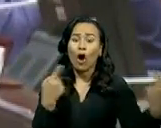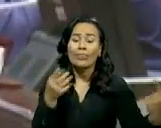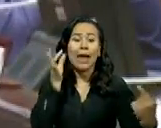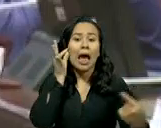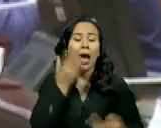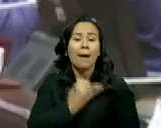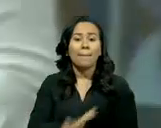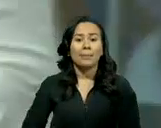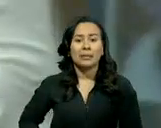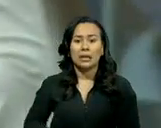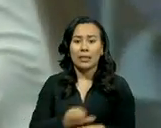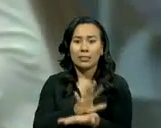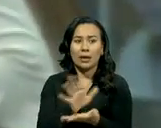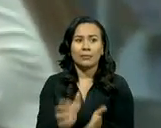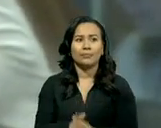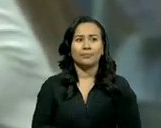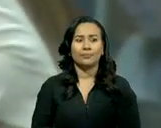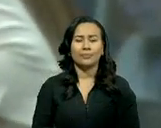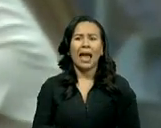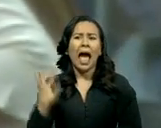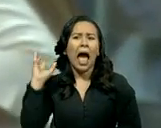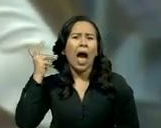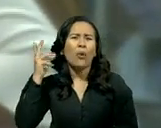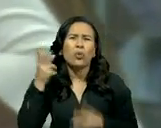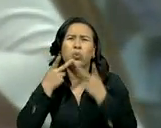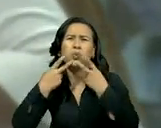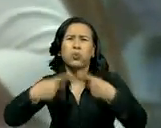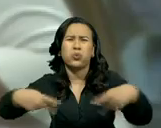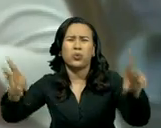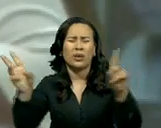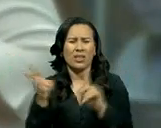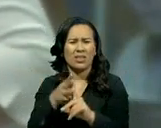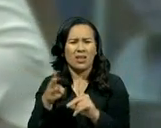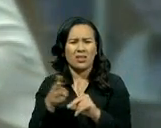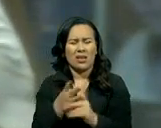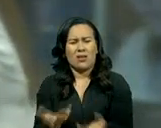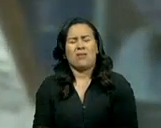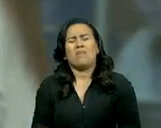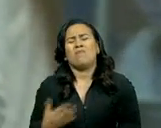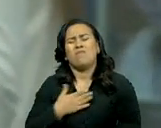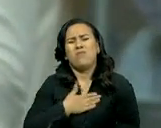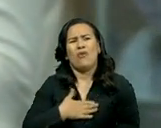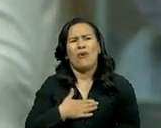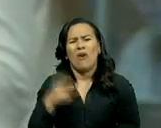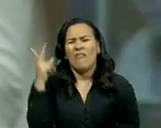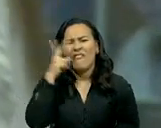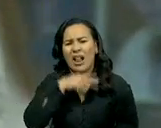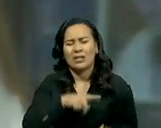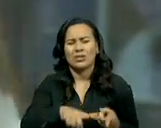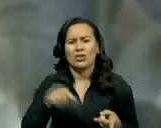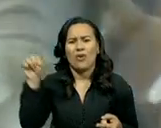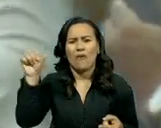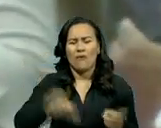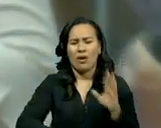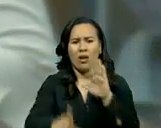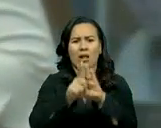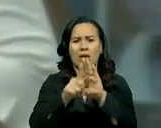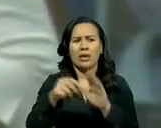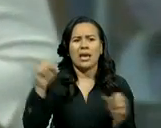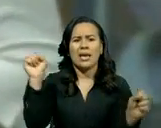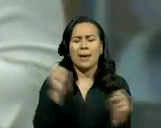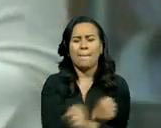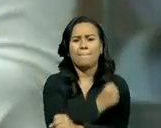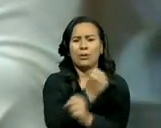a la sanción. Un audio en redes sociales, por favor, trucho, ilegal,